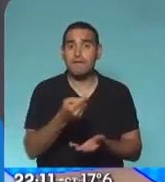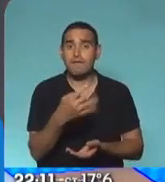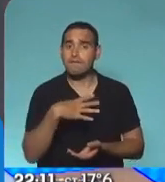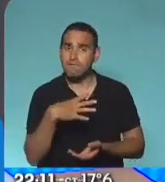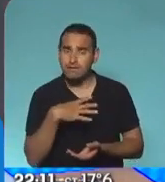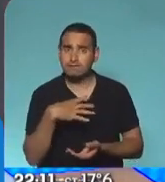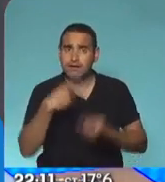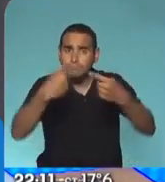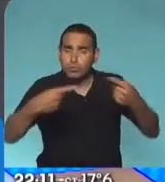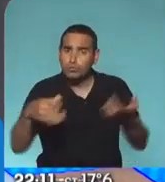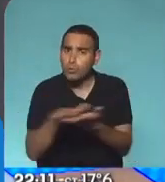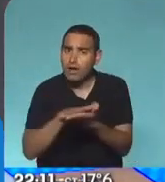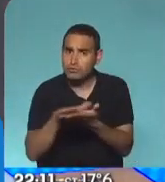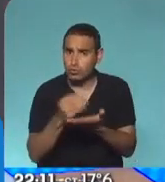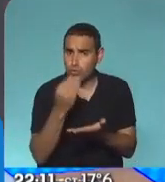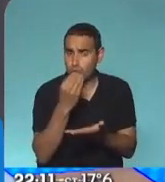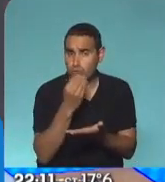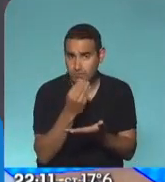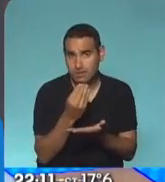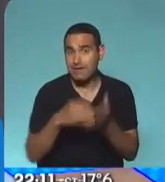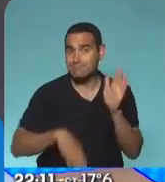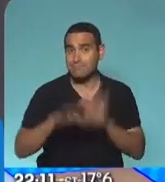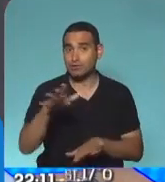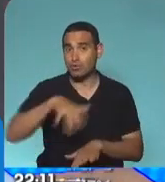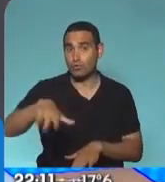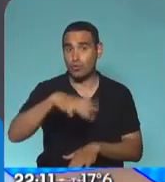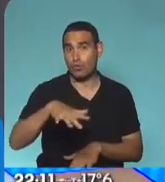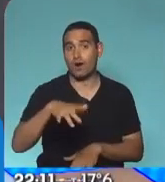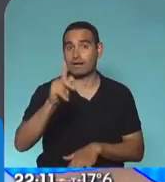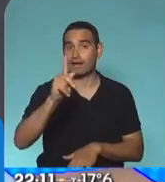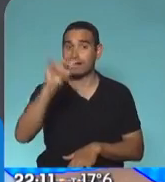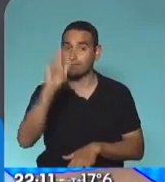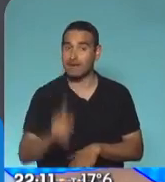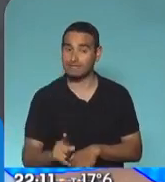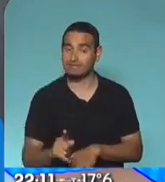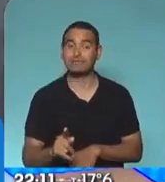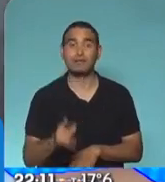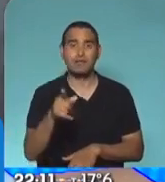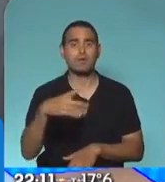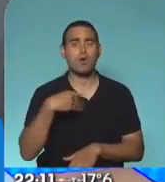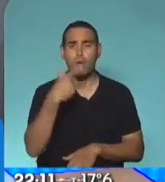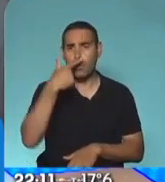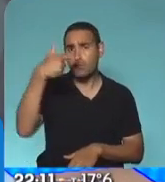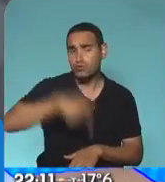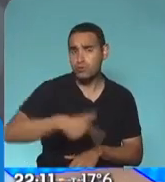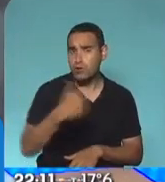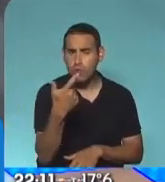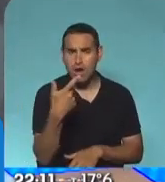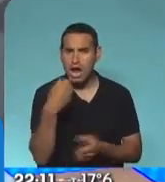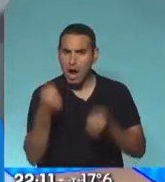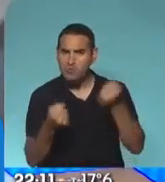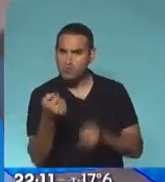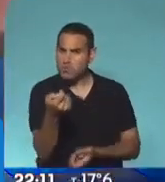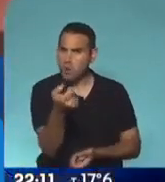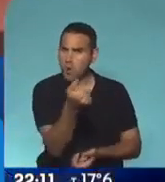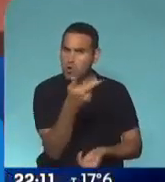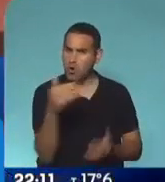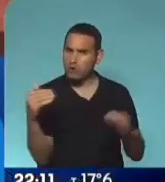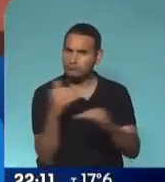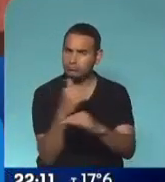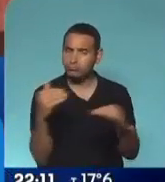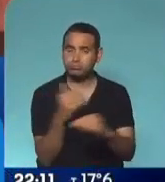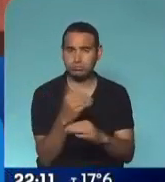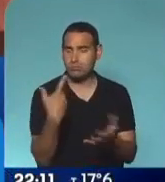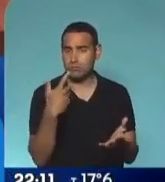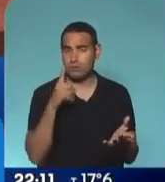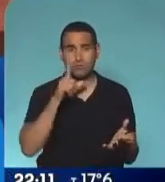de la canasta básica, sobre todo en La Paz, esa es otra realidad, la falta de combustible, casi no se ven vehículos, una situación